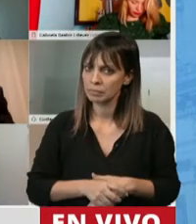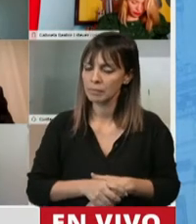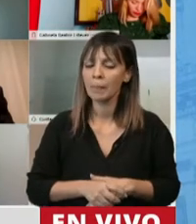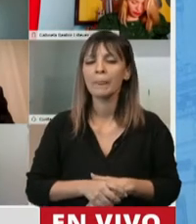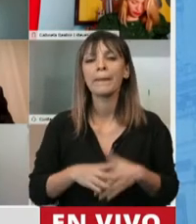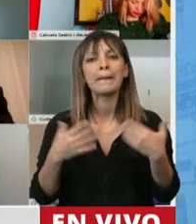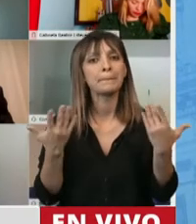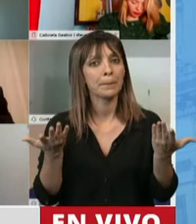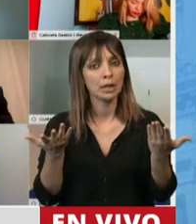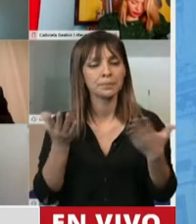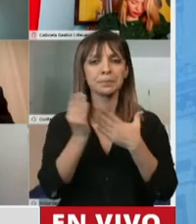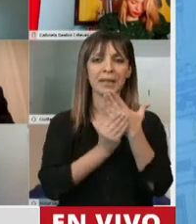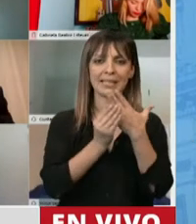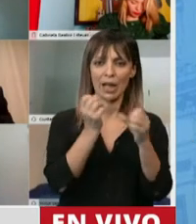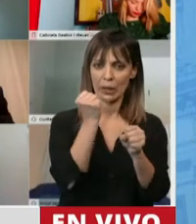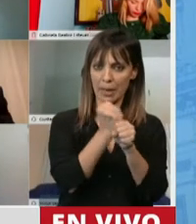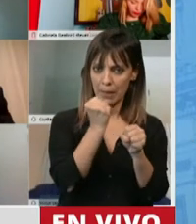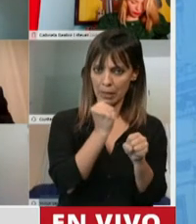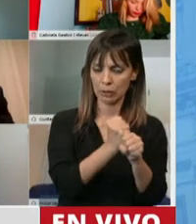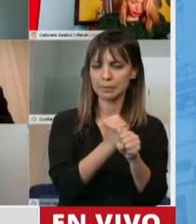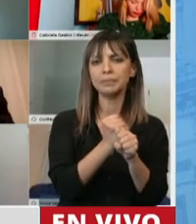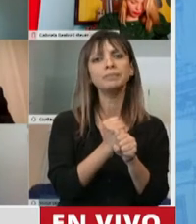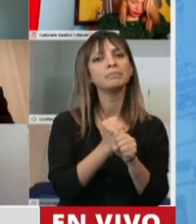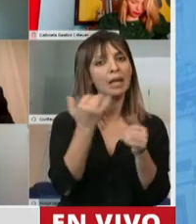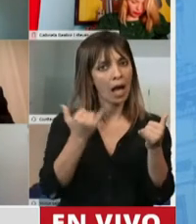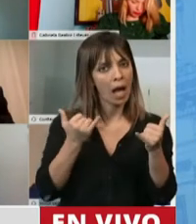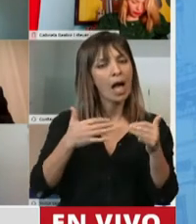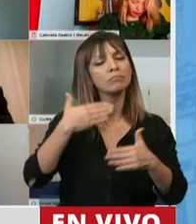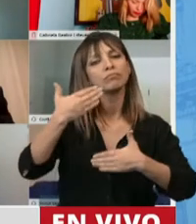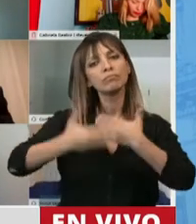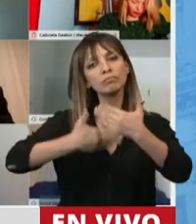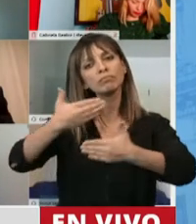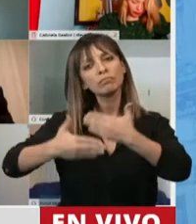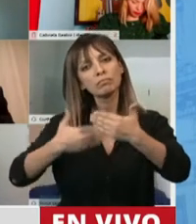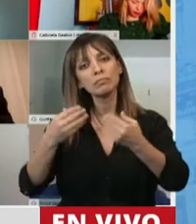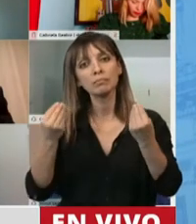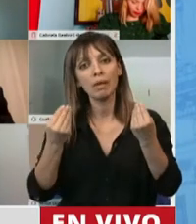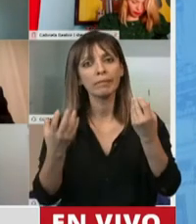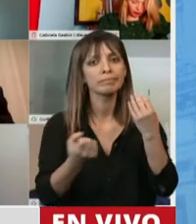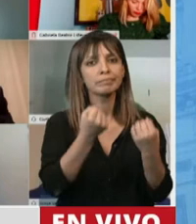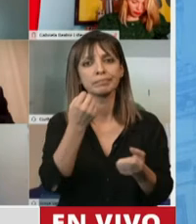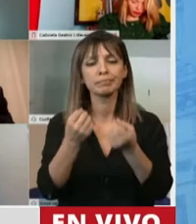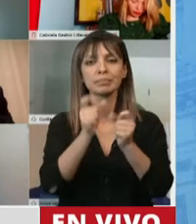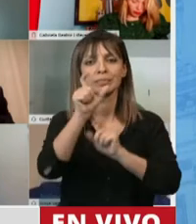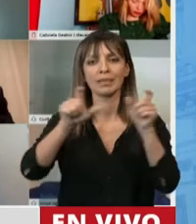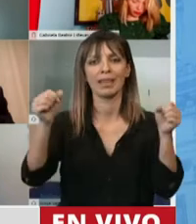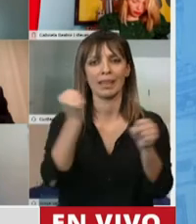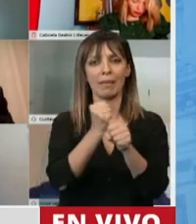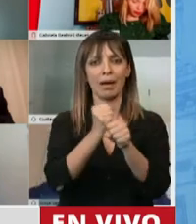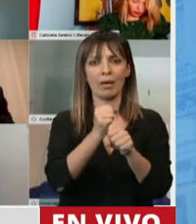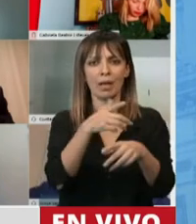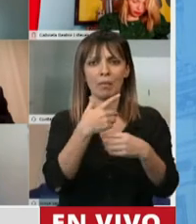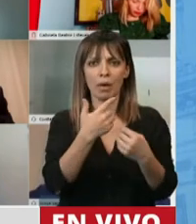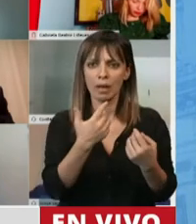eso, desde el Ministerio de Trabajo, se está avanzando para que los trabajadores finalmente puedan ejercer